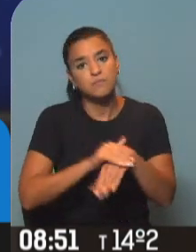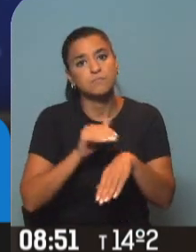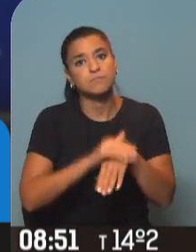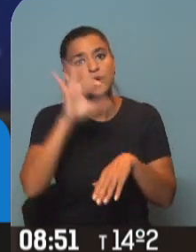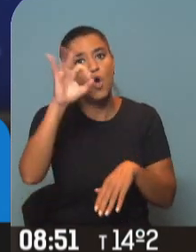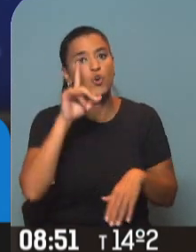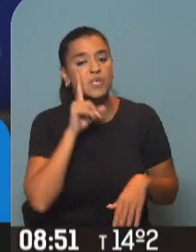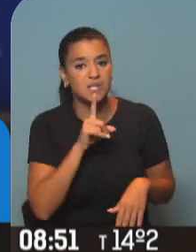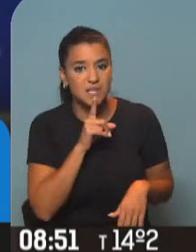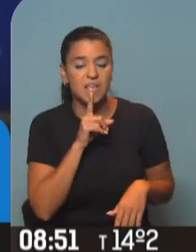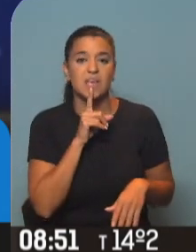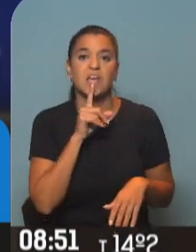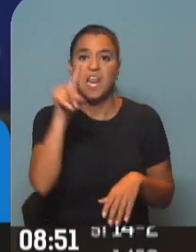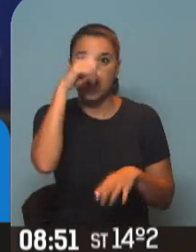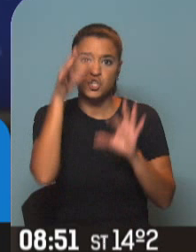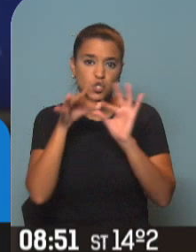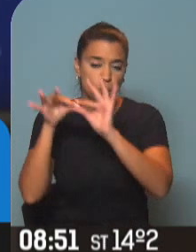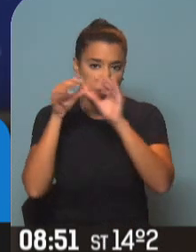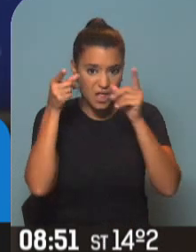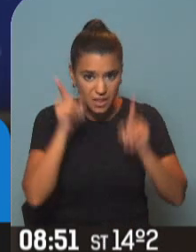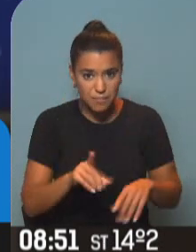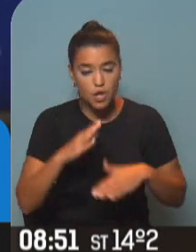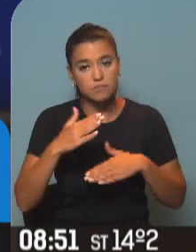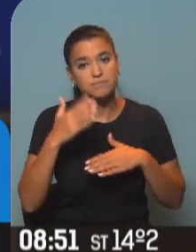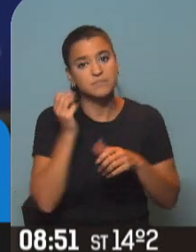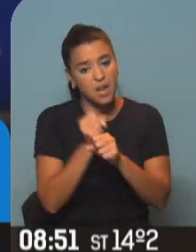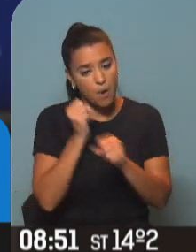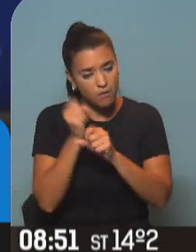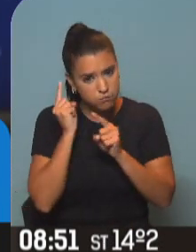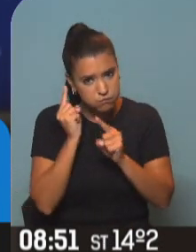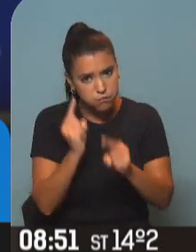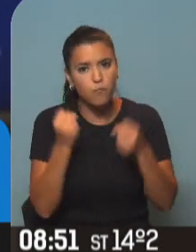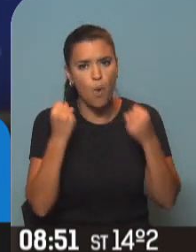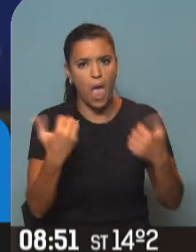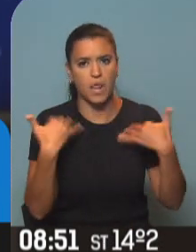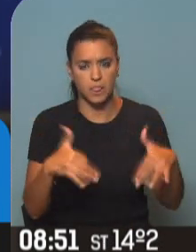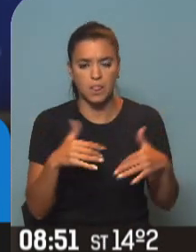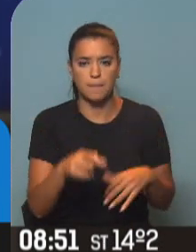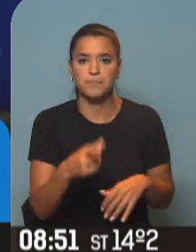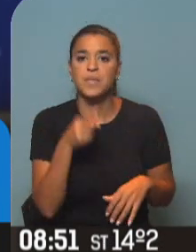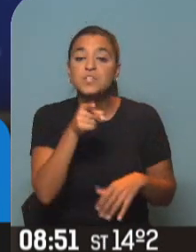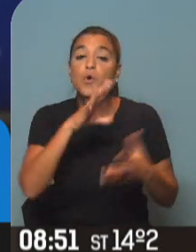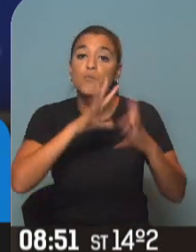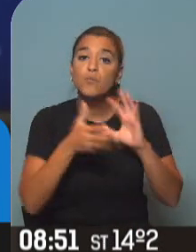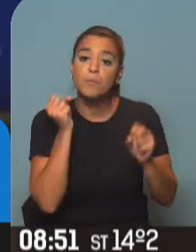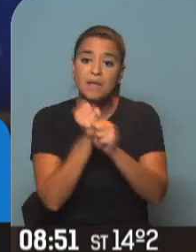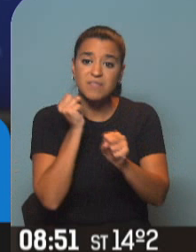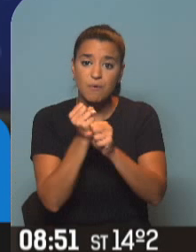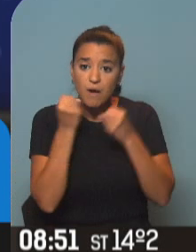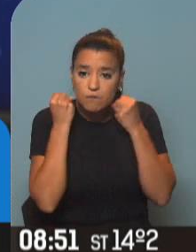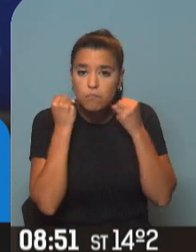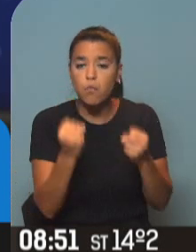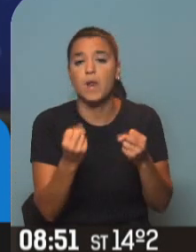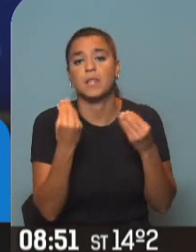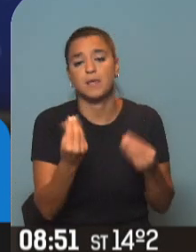en naciones unidas también de seguir trabajando fuertemente y yo creo que una forma de trabajar fuertemente es que